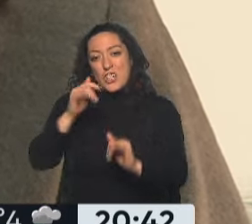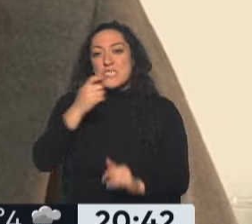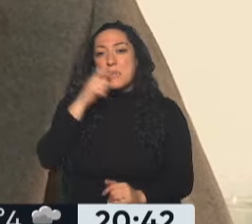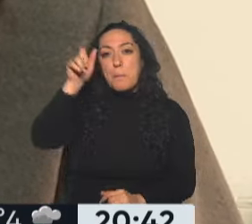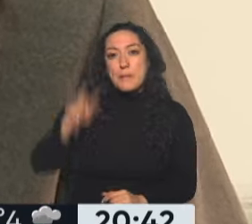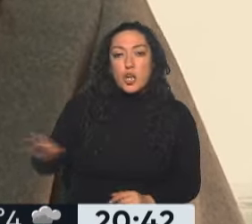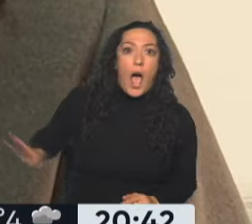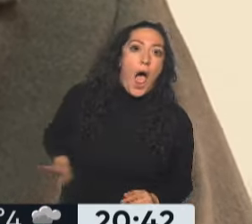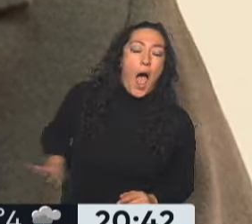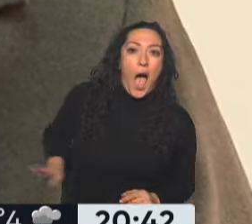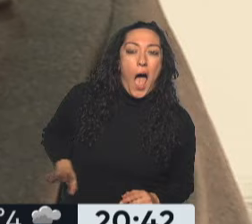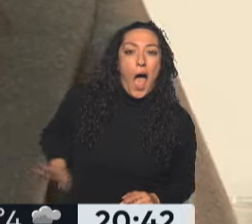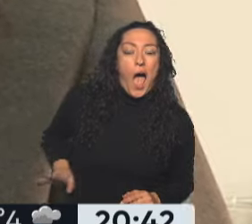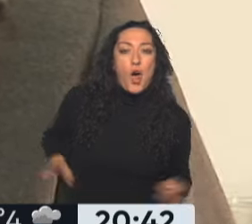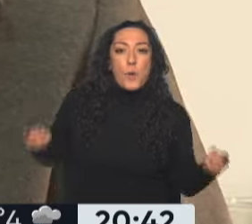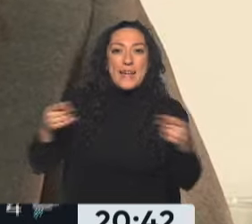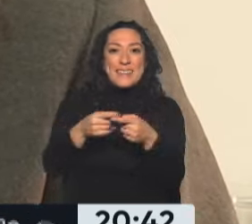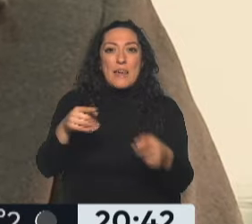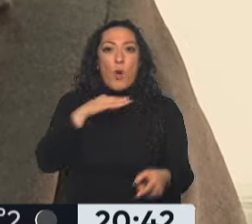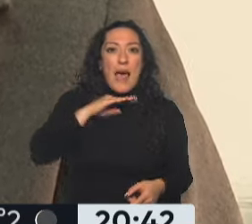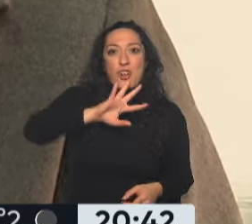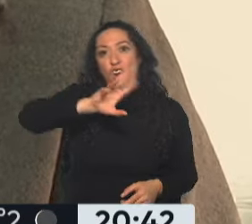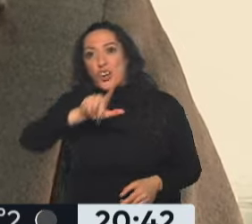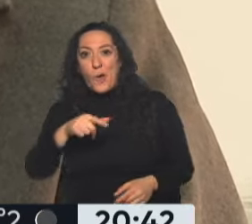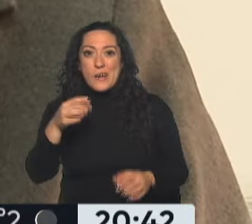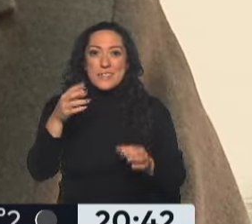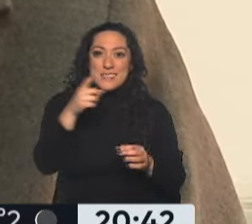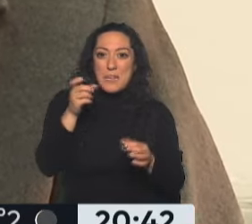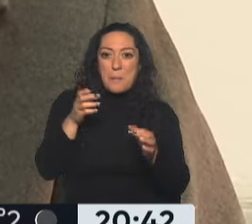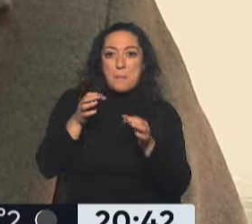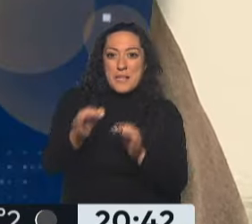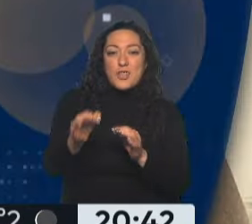motivado porque, digamos, hay un botín a 100 metros, capaz que trabaja de otra manera, ¿no?